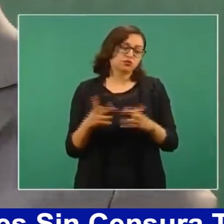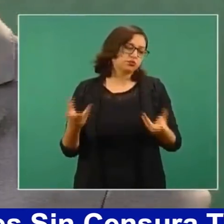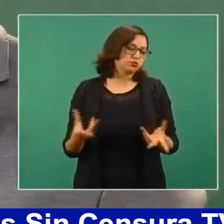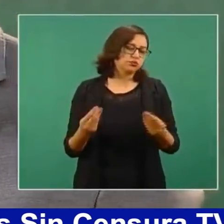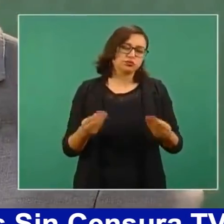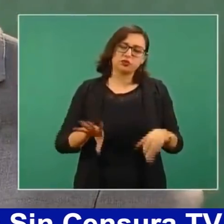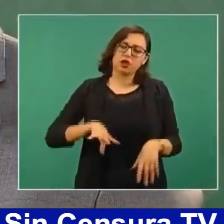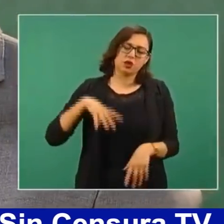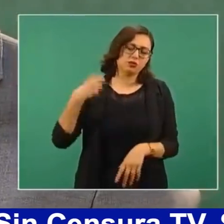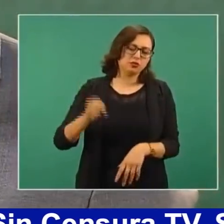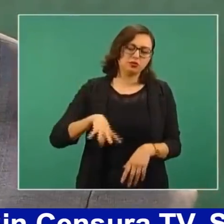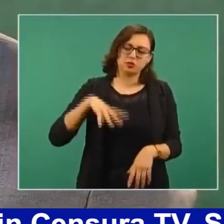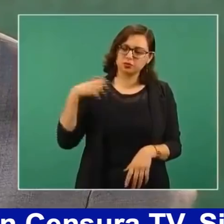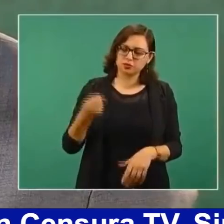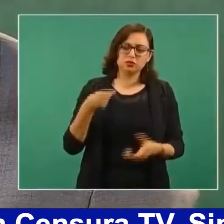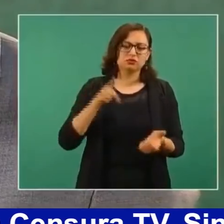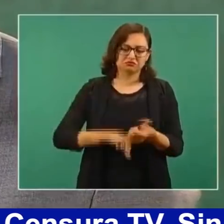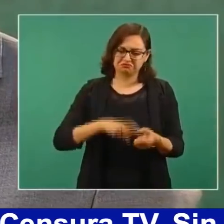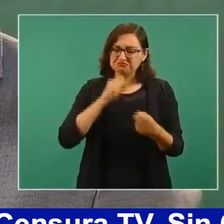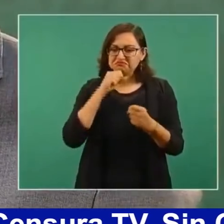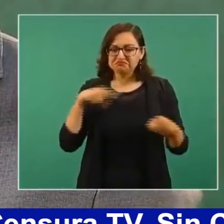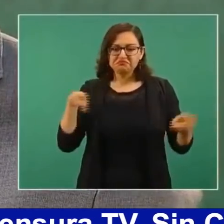invasiones,